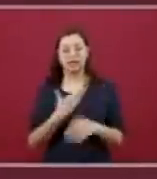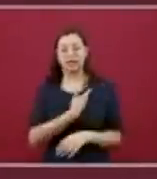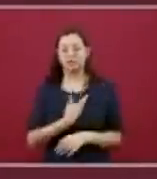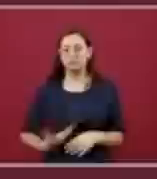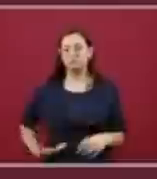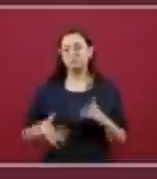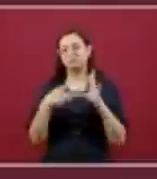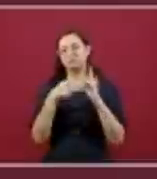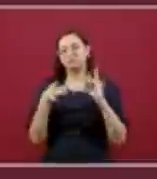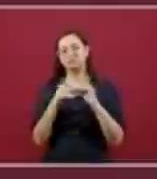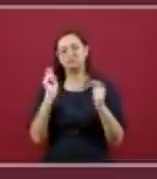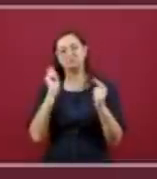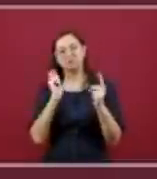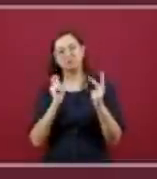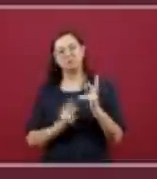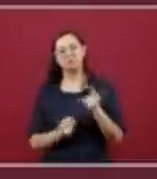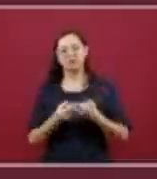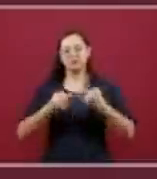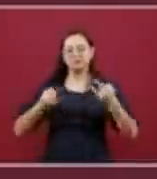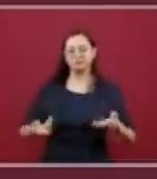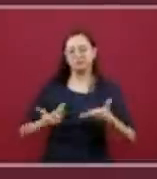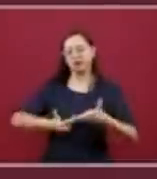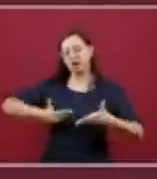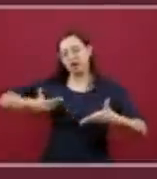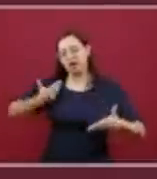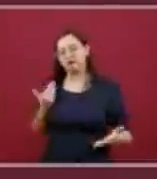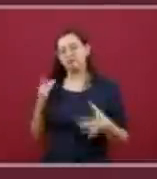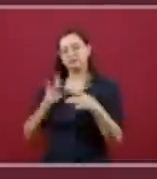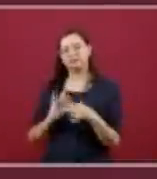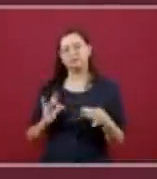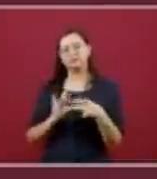antecedentes, nada más complementarlos y señalar que en